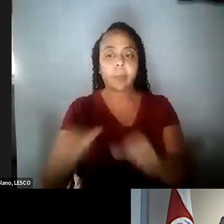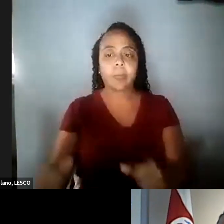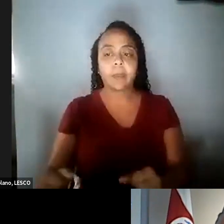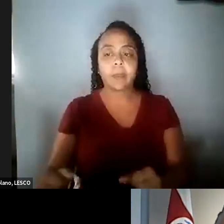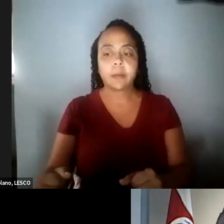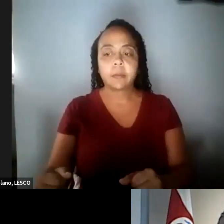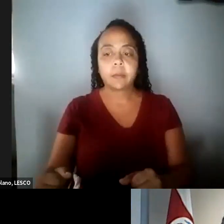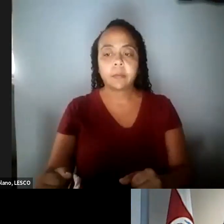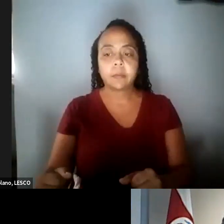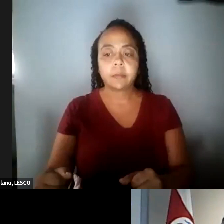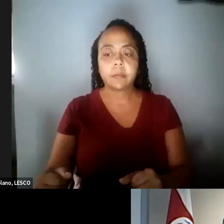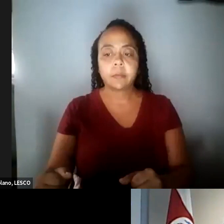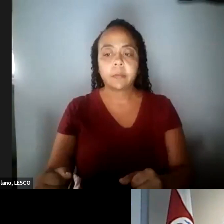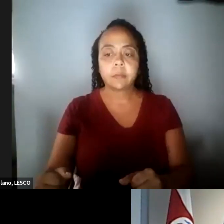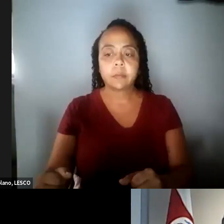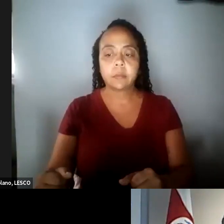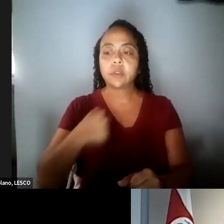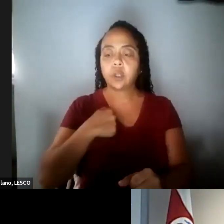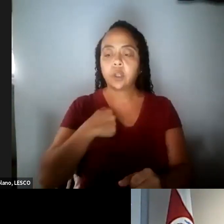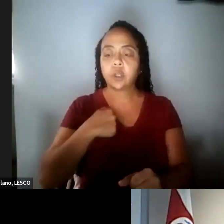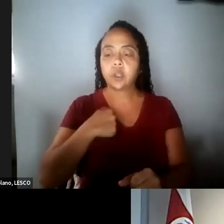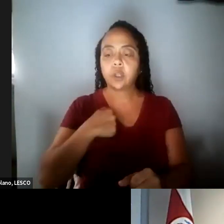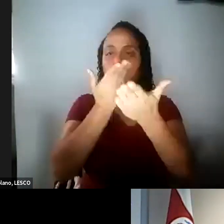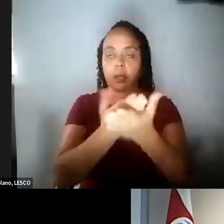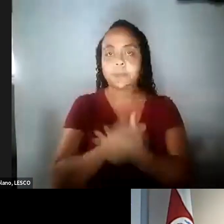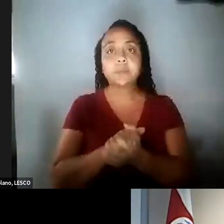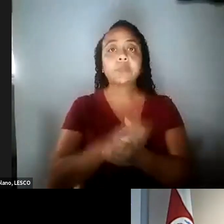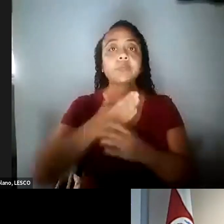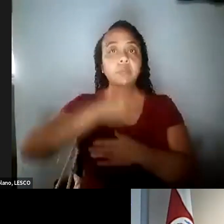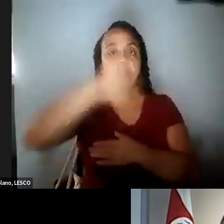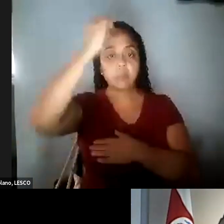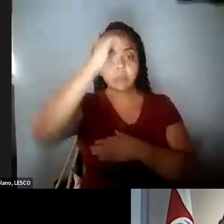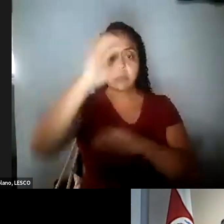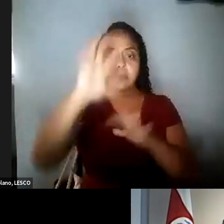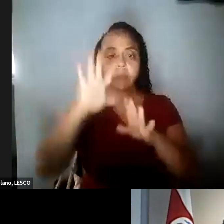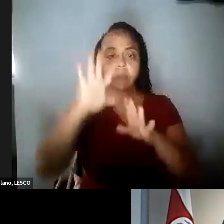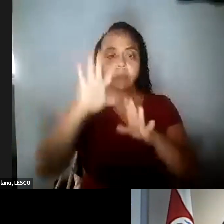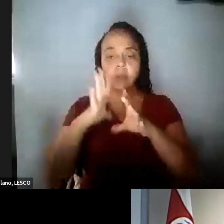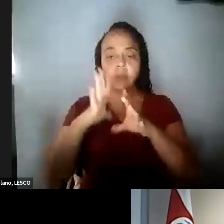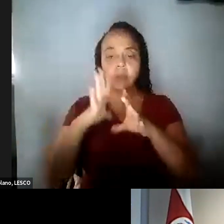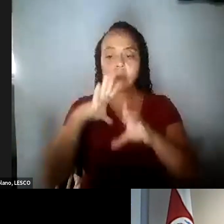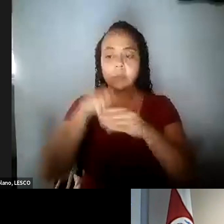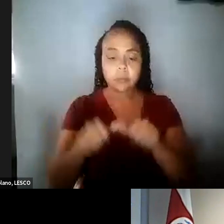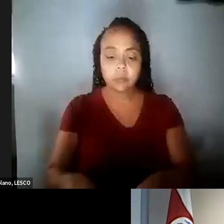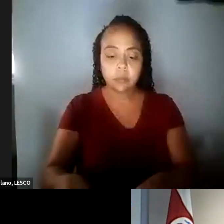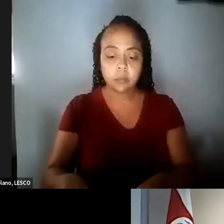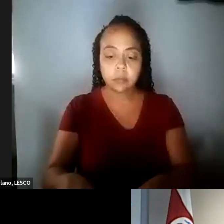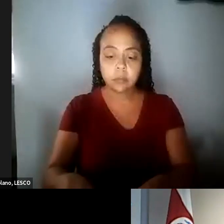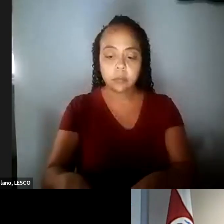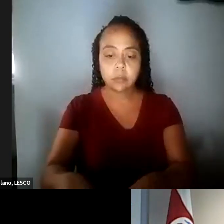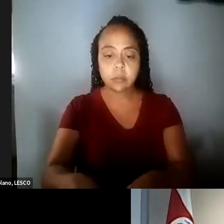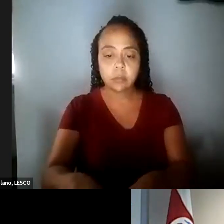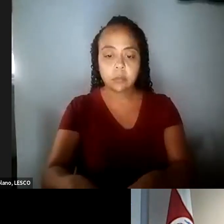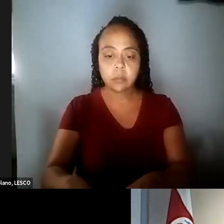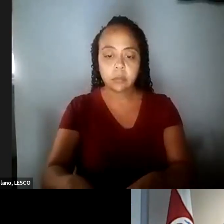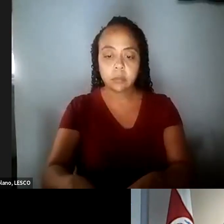quisiera aportar acá en términos de mi opinión sobre cómo incorporar al sector privado quisiera aportar más o menos en unos tres